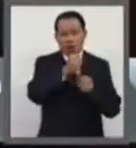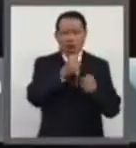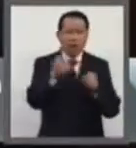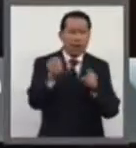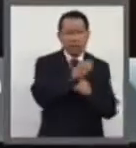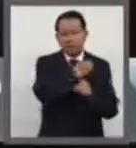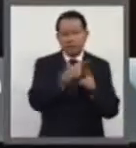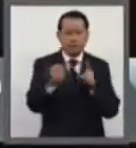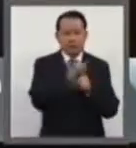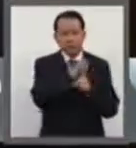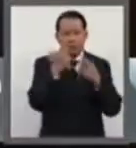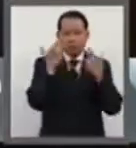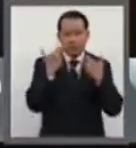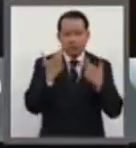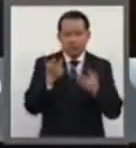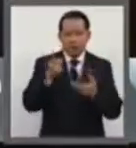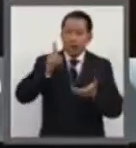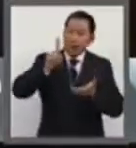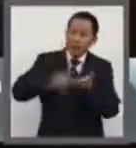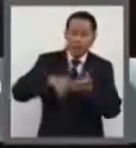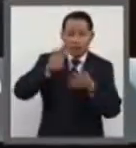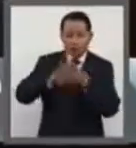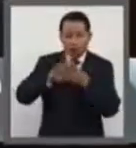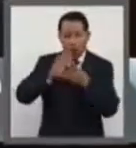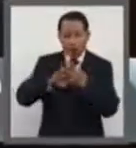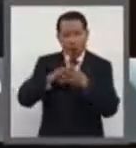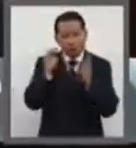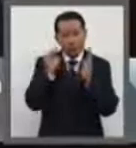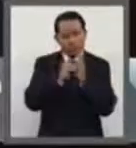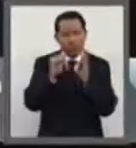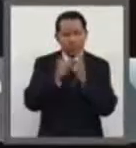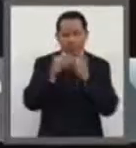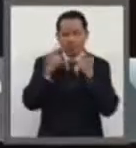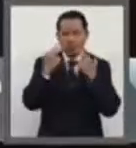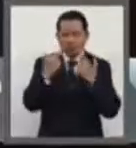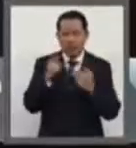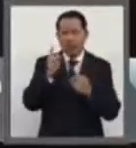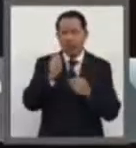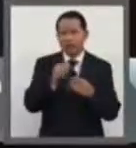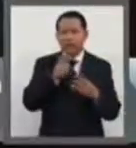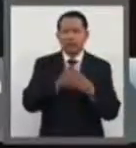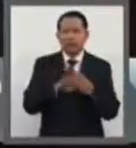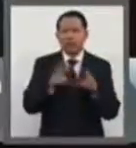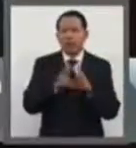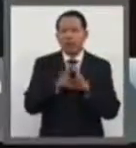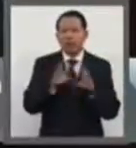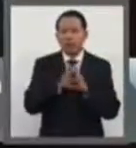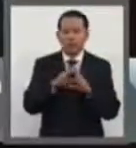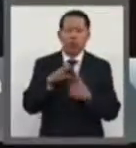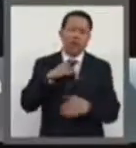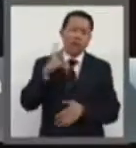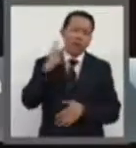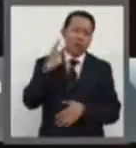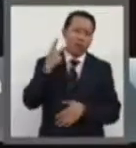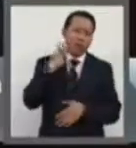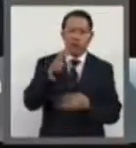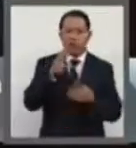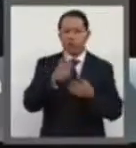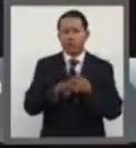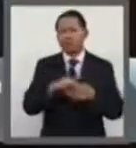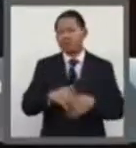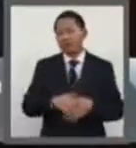hasta en el interior del centro penitenciario, en donde se le mantiene cautivo como un preso político.